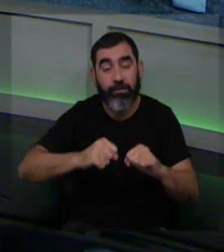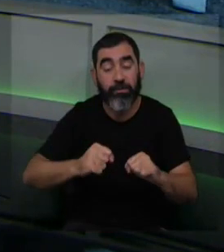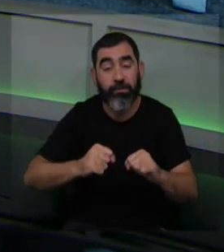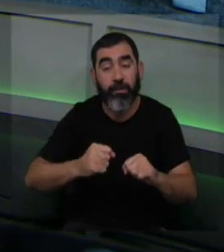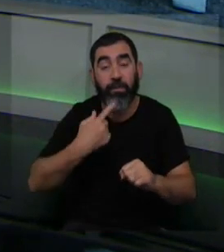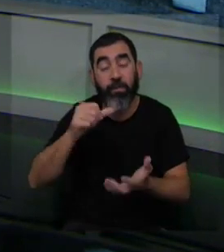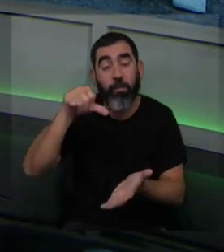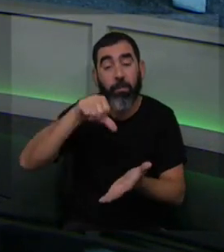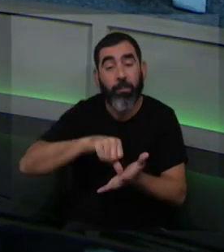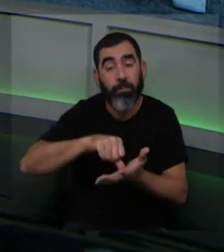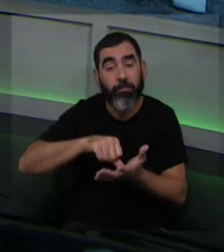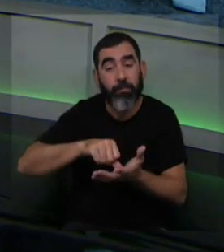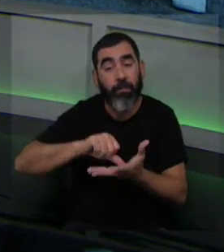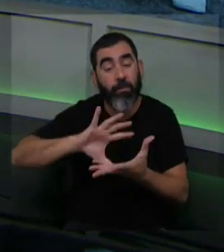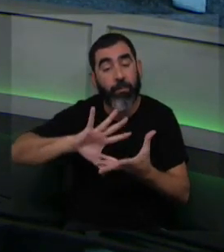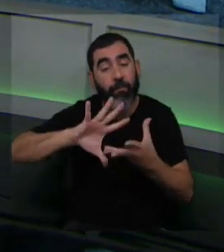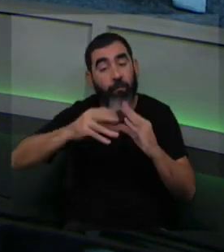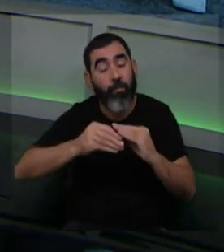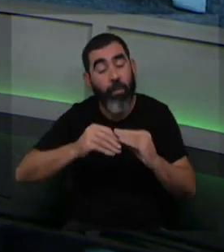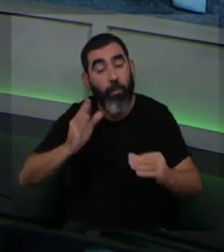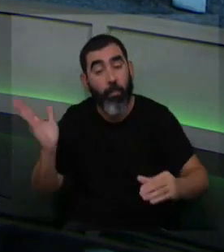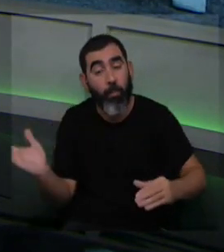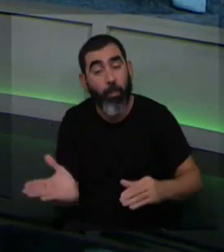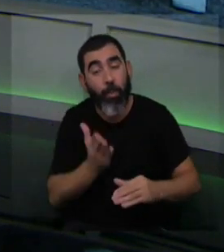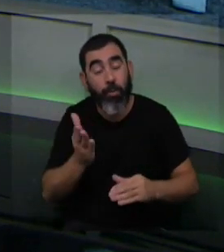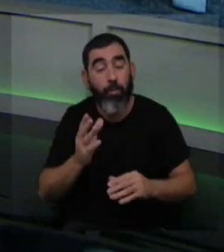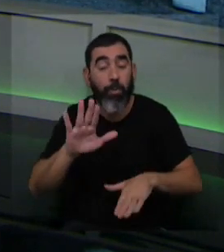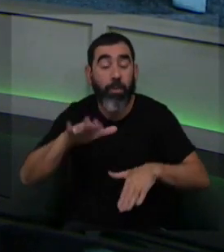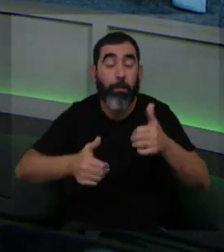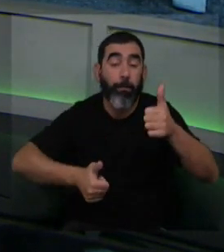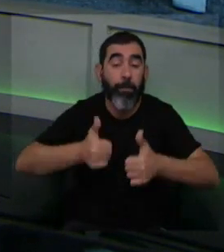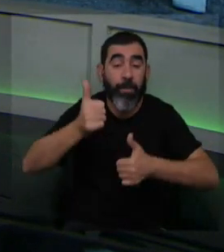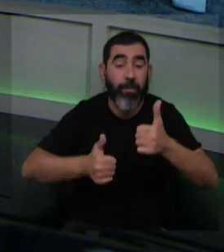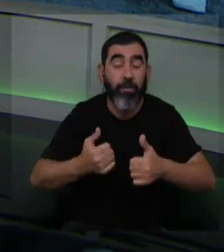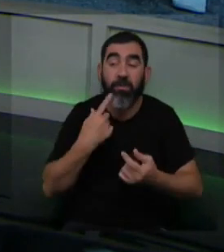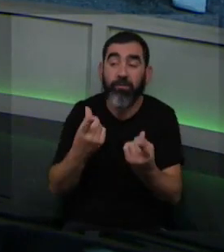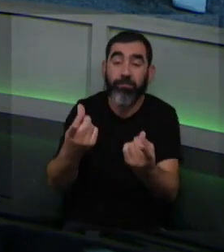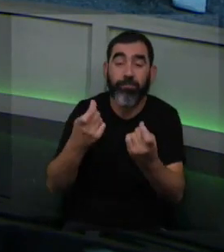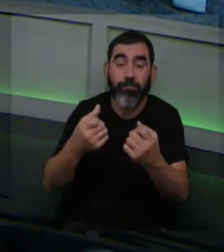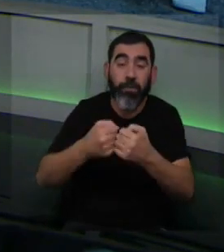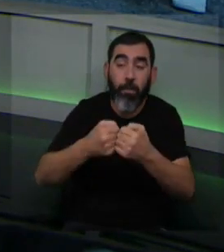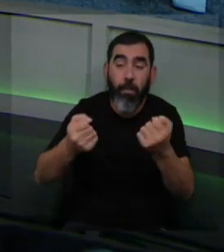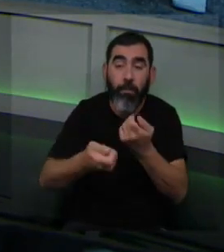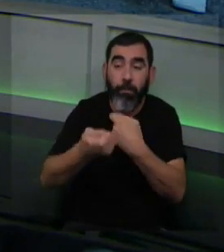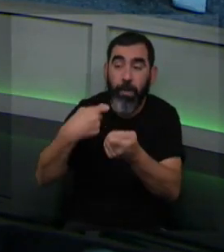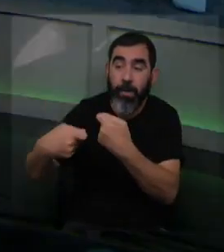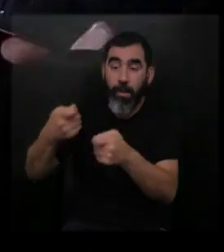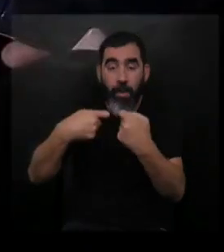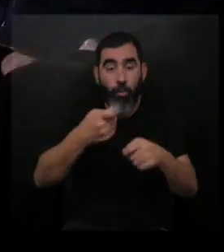que el país debe replantearse la matriz productiva en relación a la competitividad. Apuntó que es necesario ampliar los mercados.